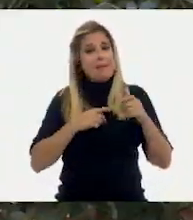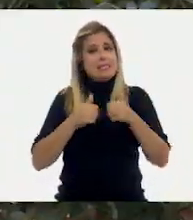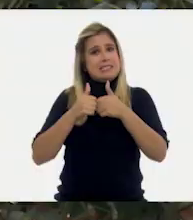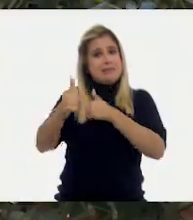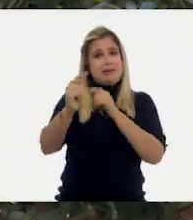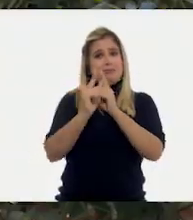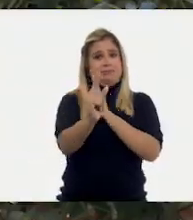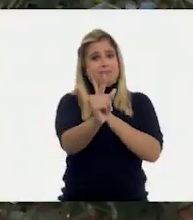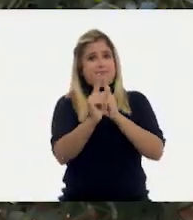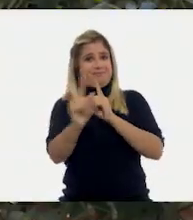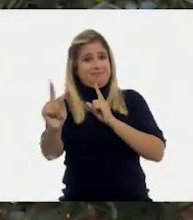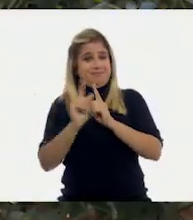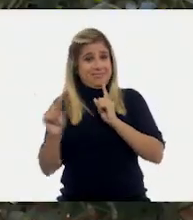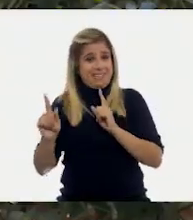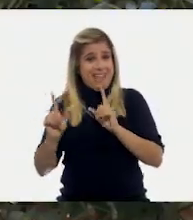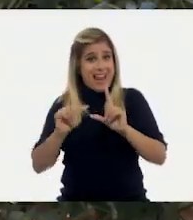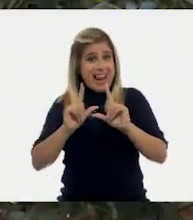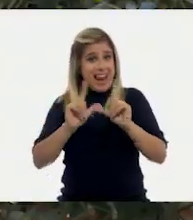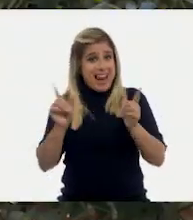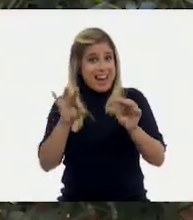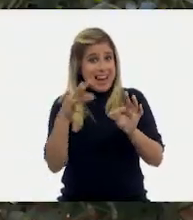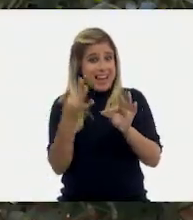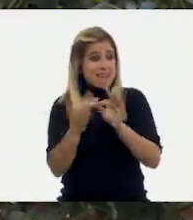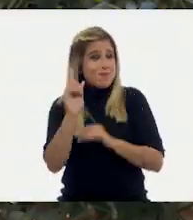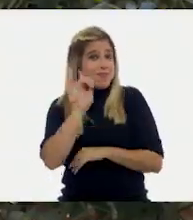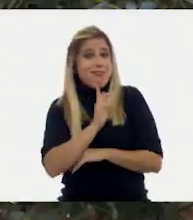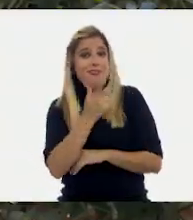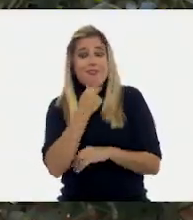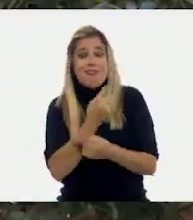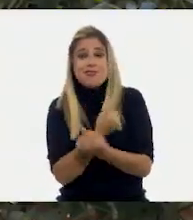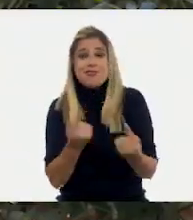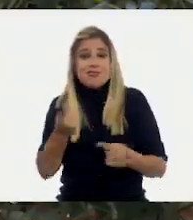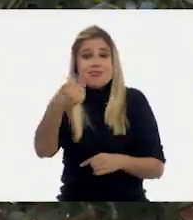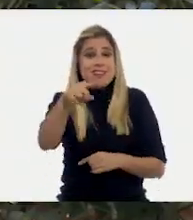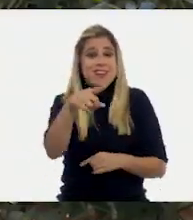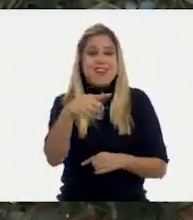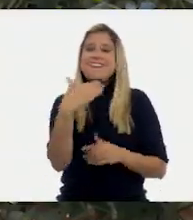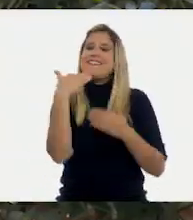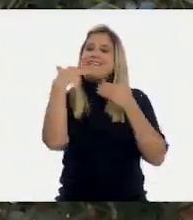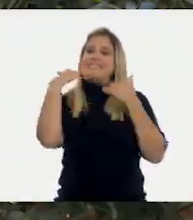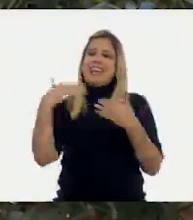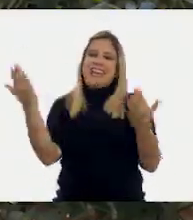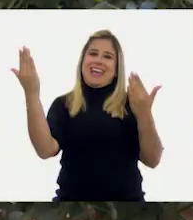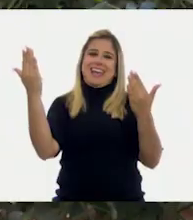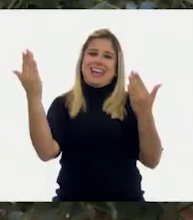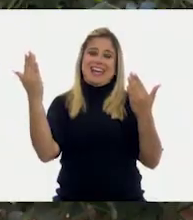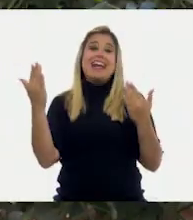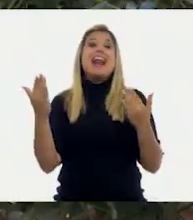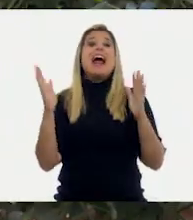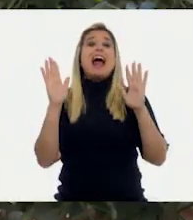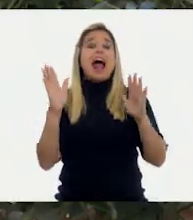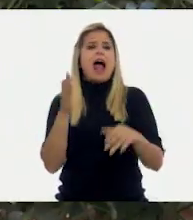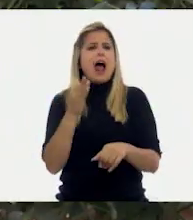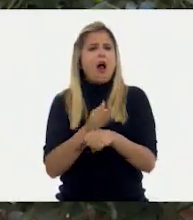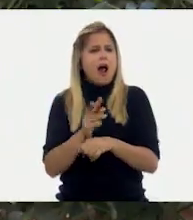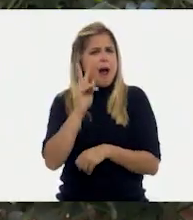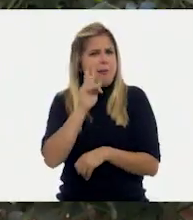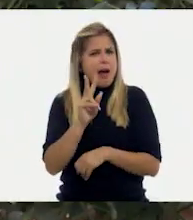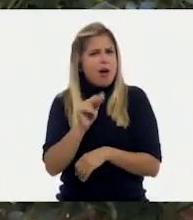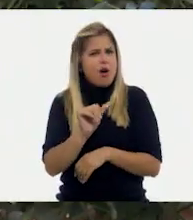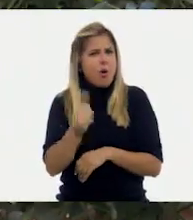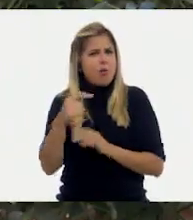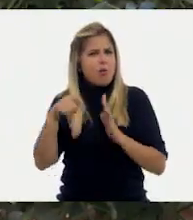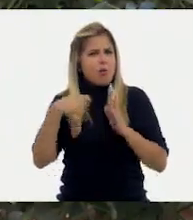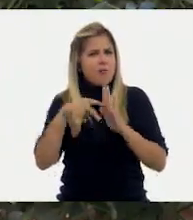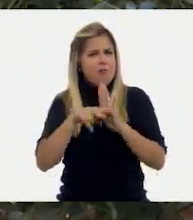distancia. ¿Listas? ¿Listos? ¡Muy bien! ¡Vamos a ver el siguiente